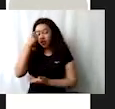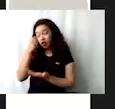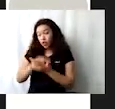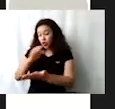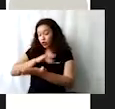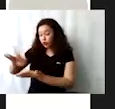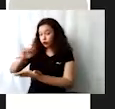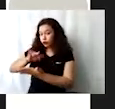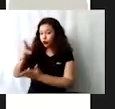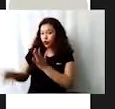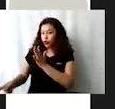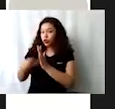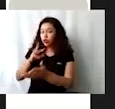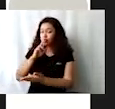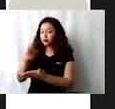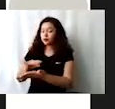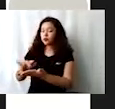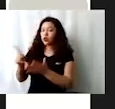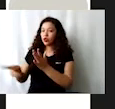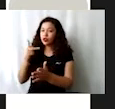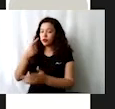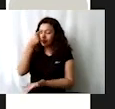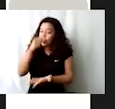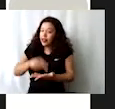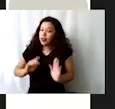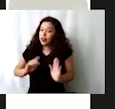nuevamente este reporte, señora López.